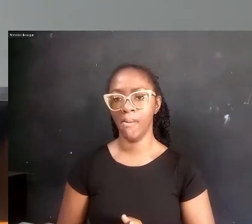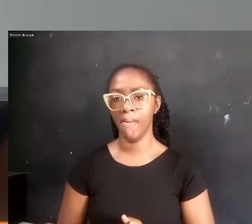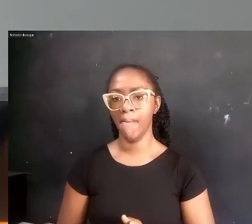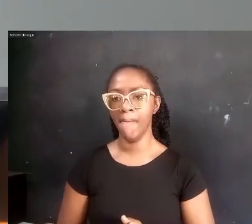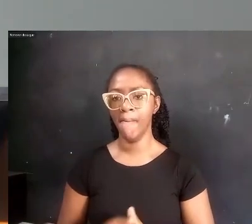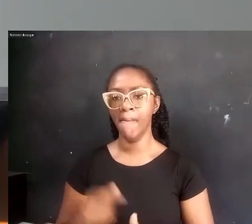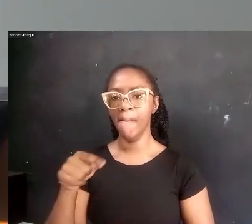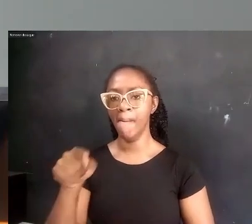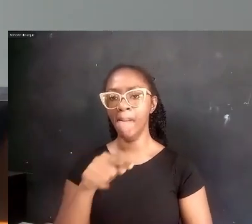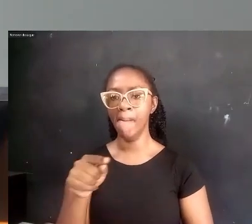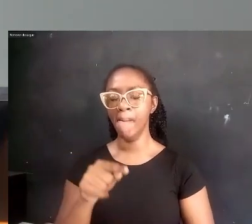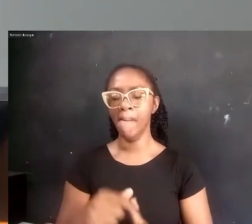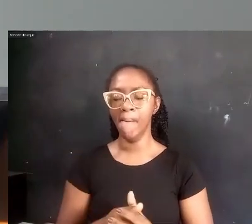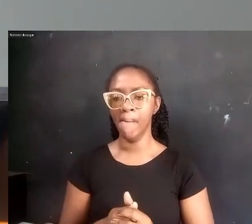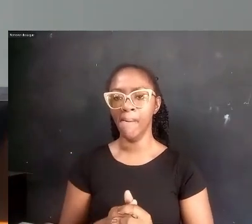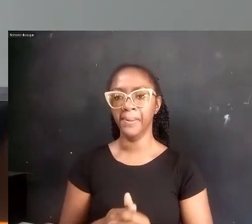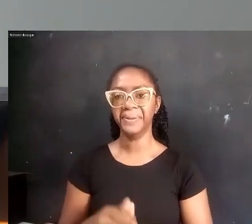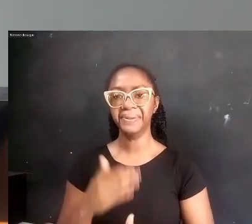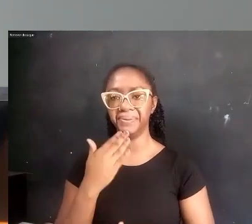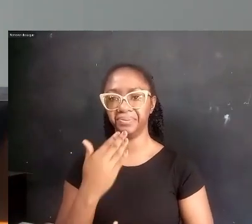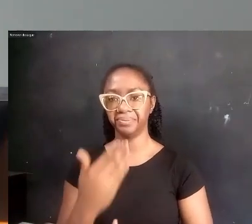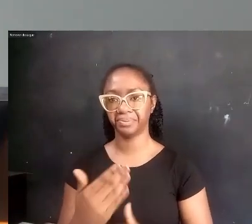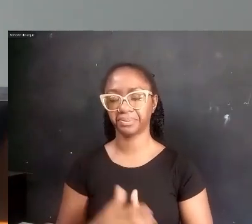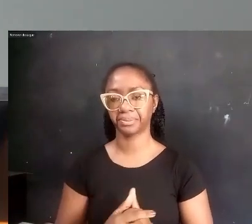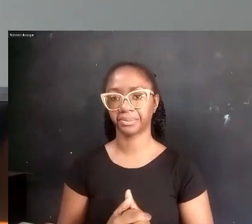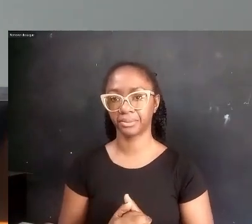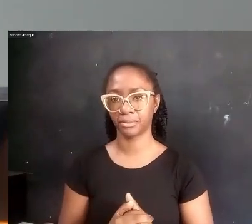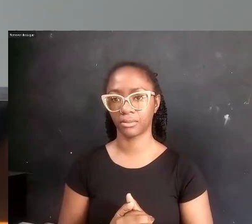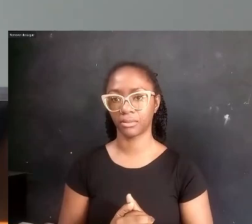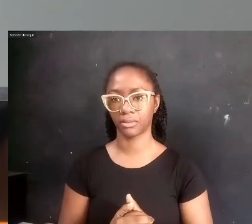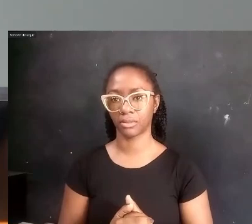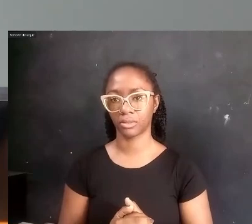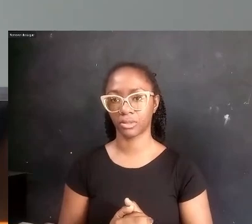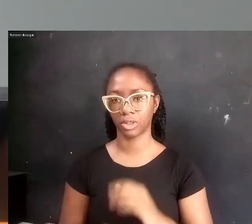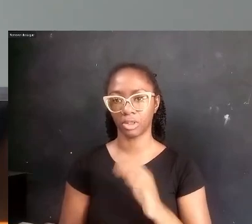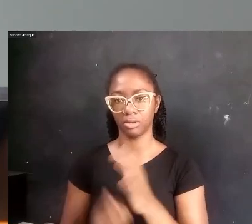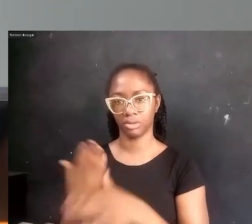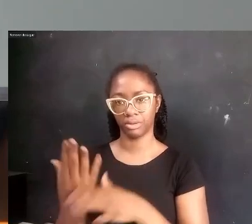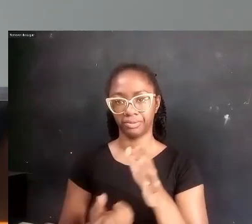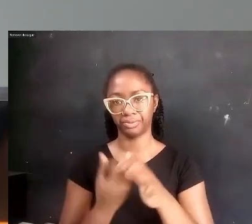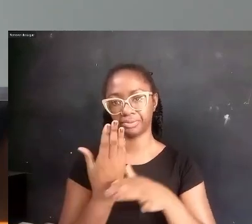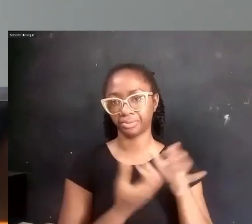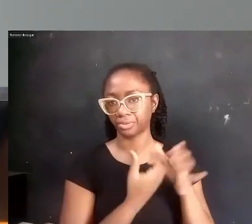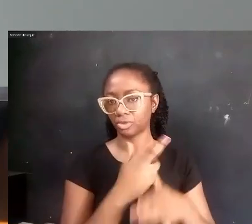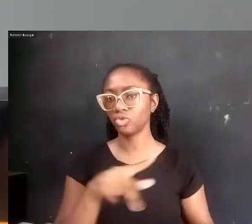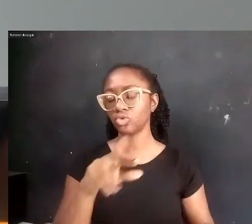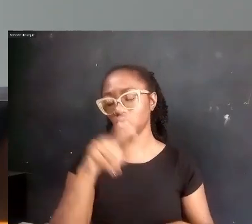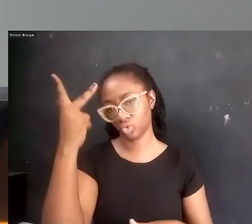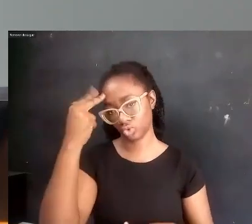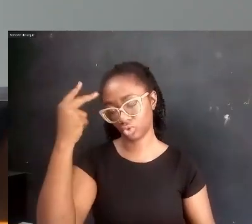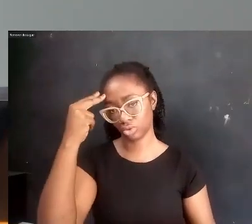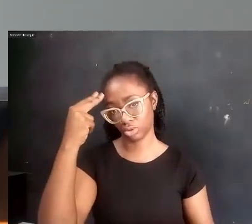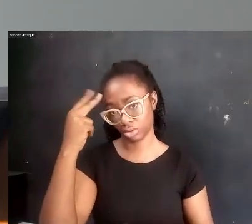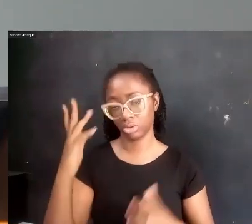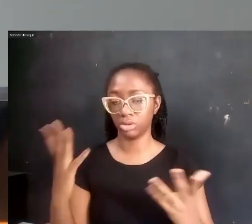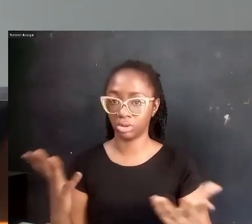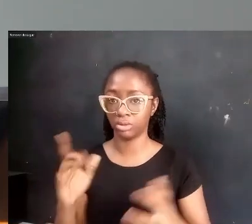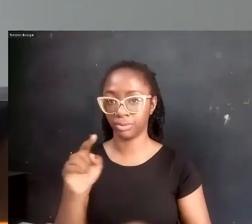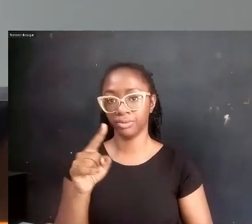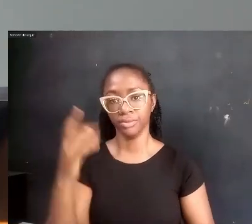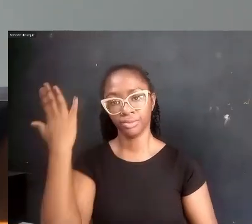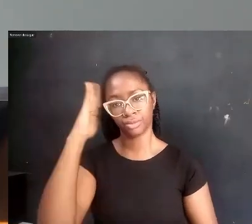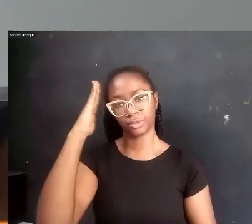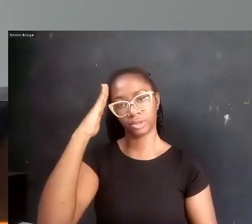una invención, es una creación artificial del poder político. Y eso es la concepción